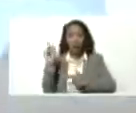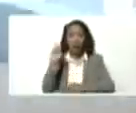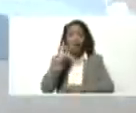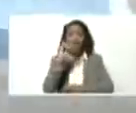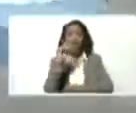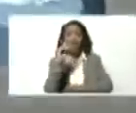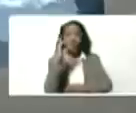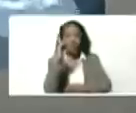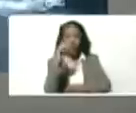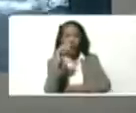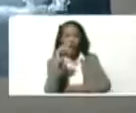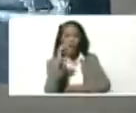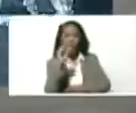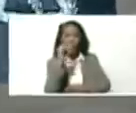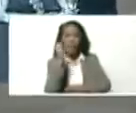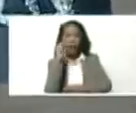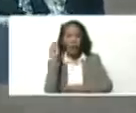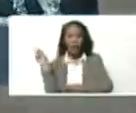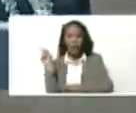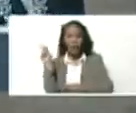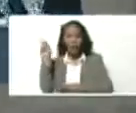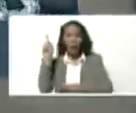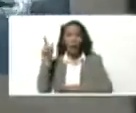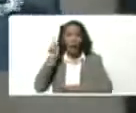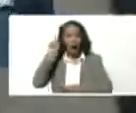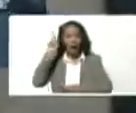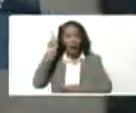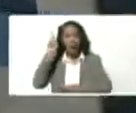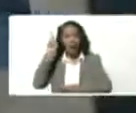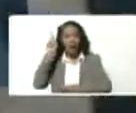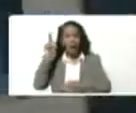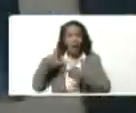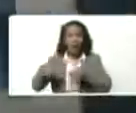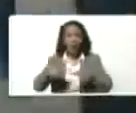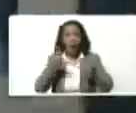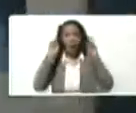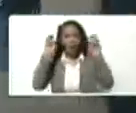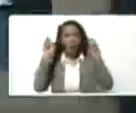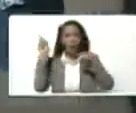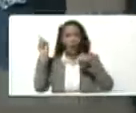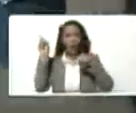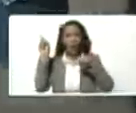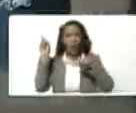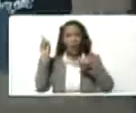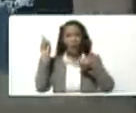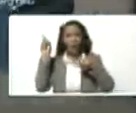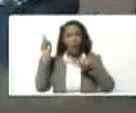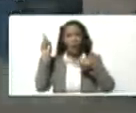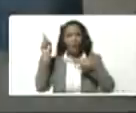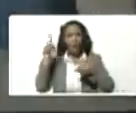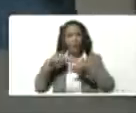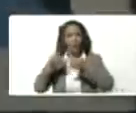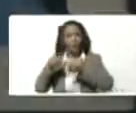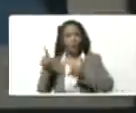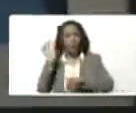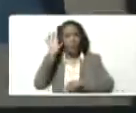Indonesia. Very beautiful. Ah, de allá de la zona de el Indo-Pacífico,